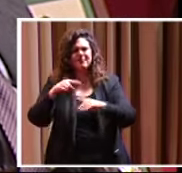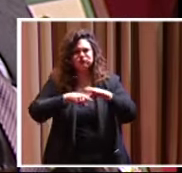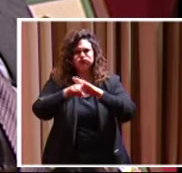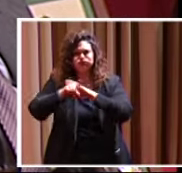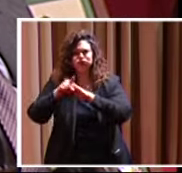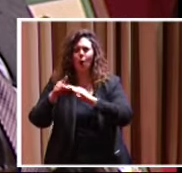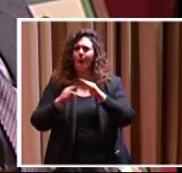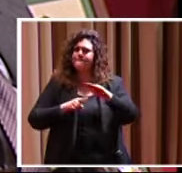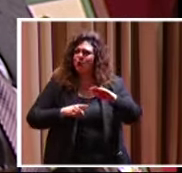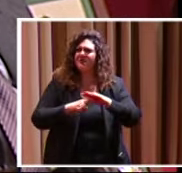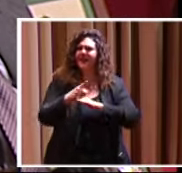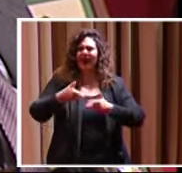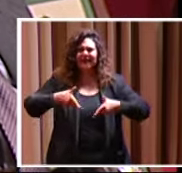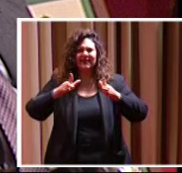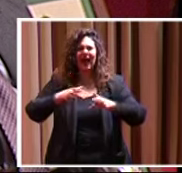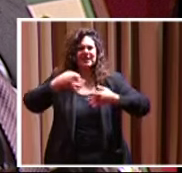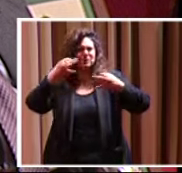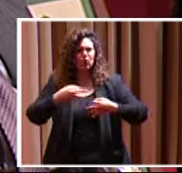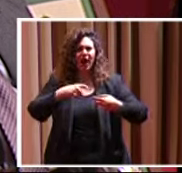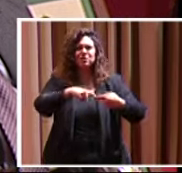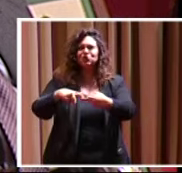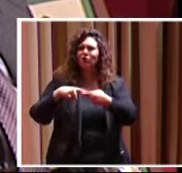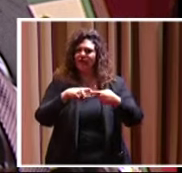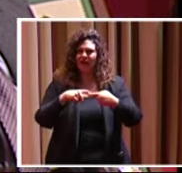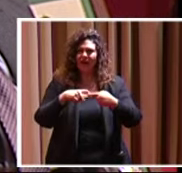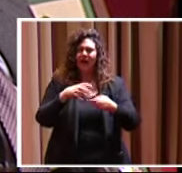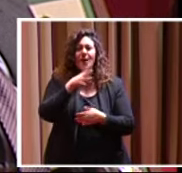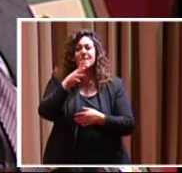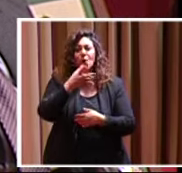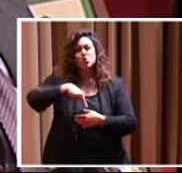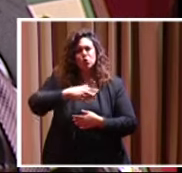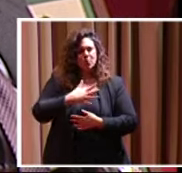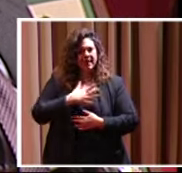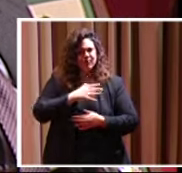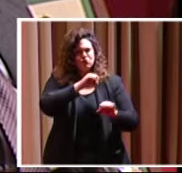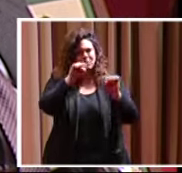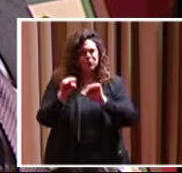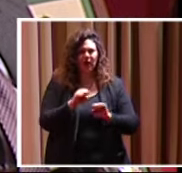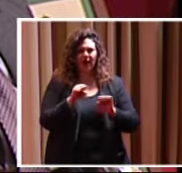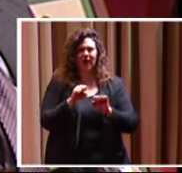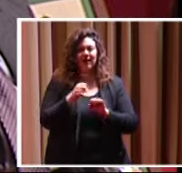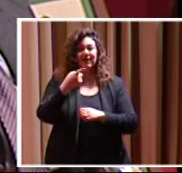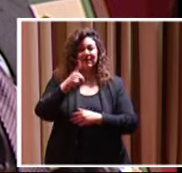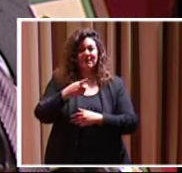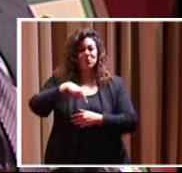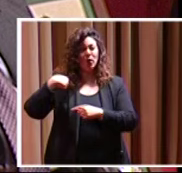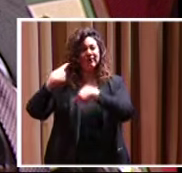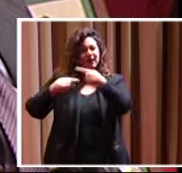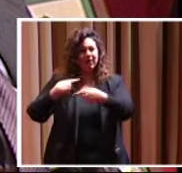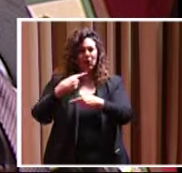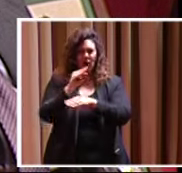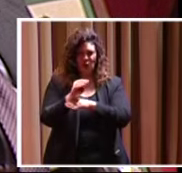prosperidad, libertad, seguridad y solidaridad, por proteger nuestro patrimonio y preservar nuestras